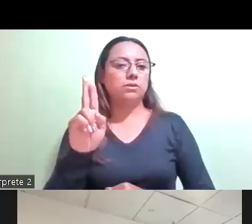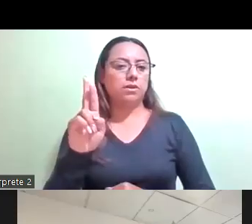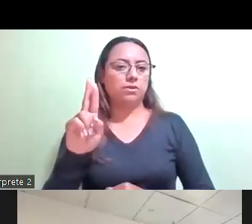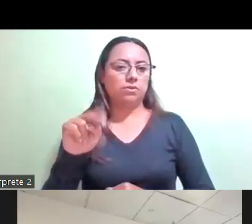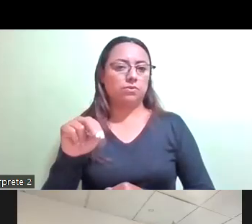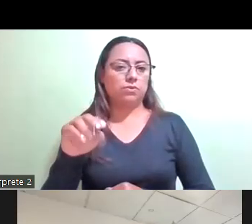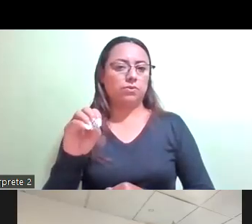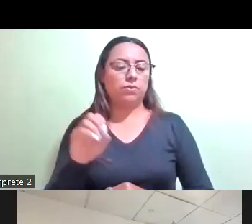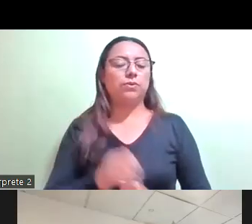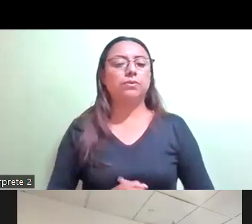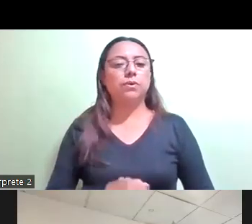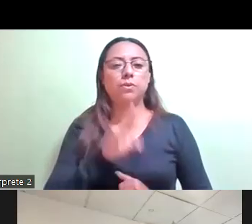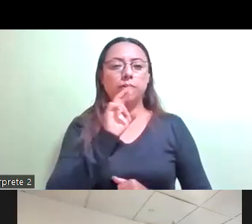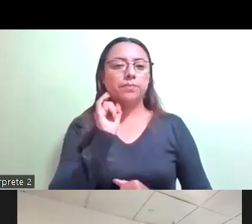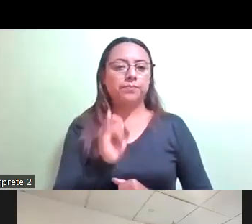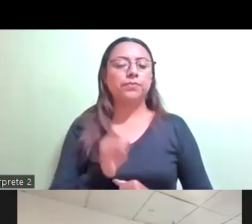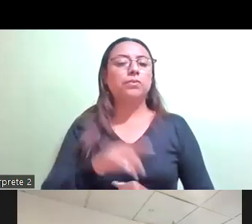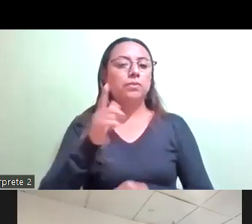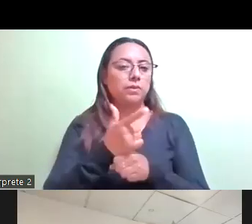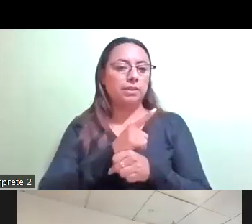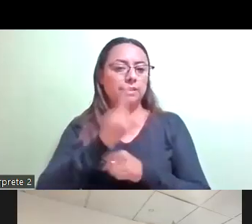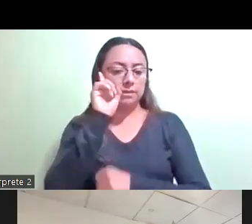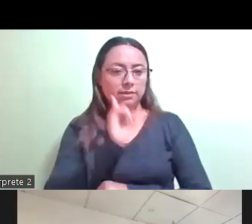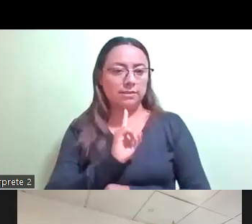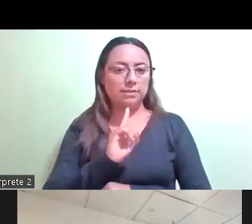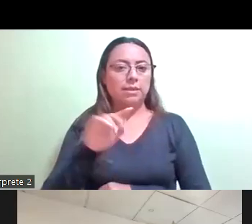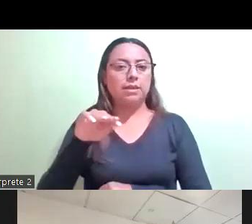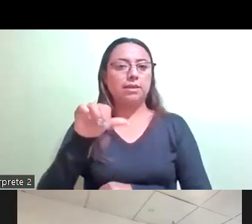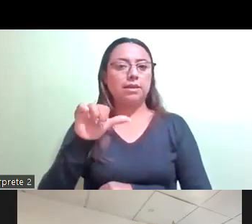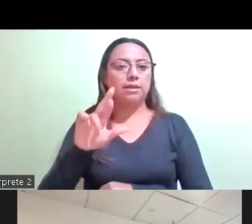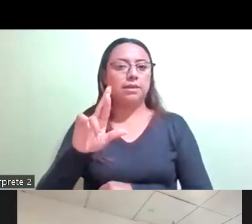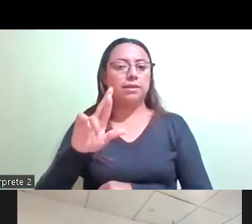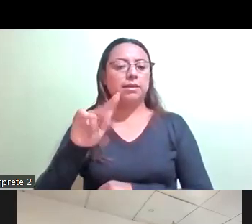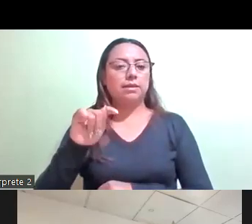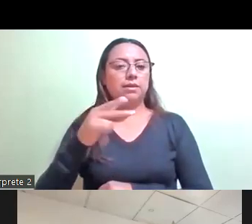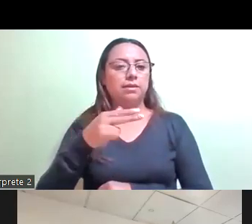Licenciada Marta Juárez Pérez. Marta Juárez, a favor.